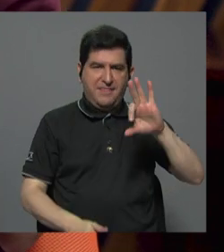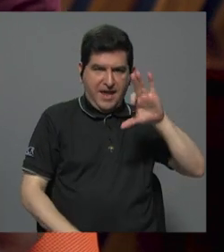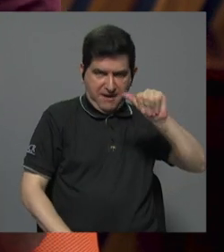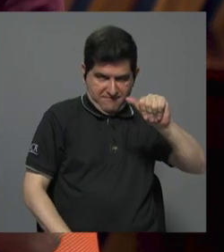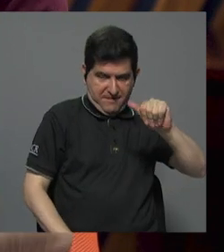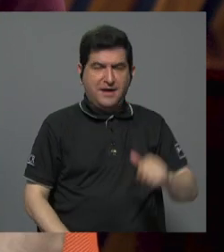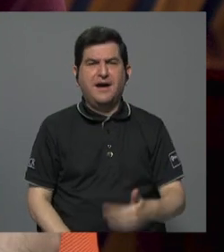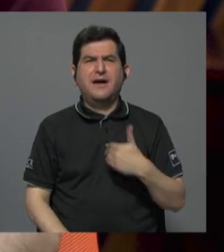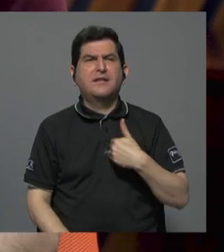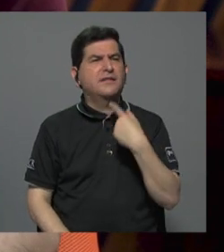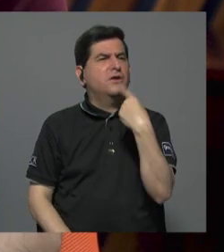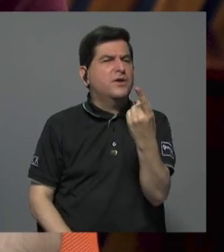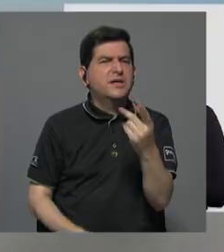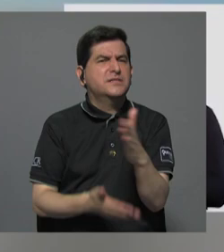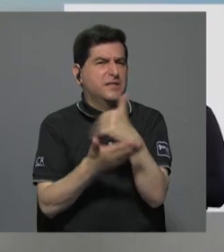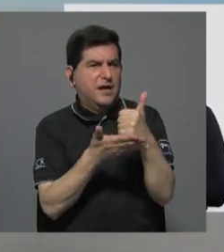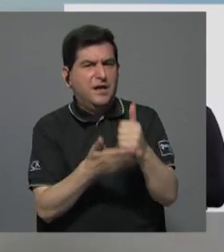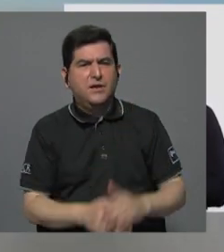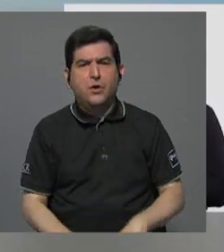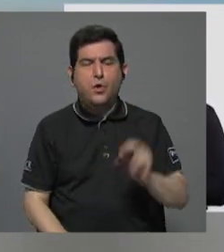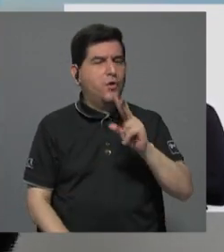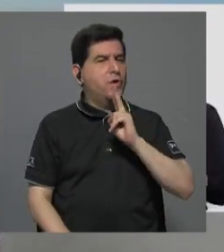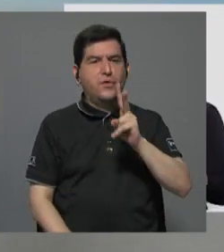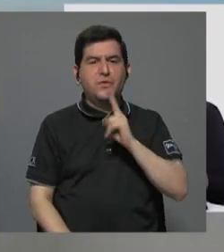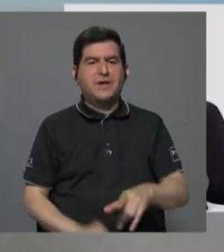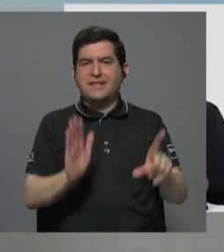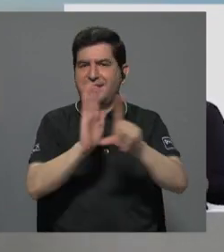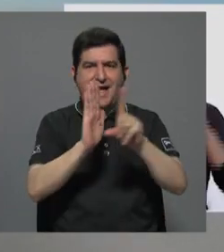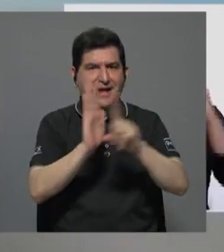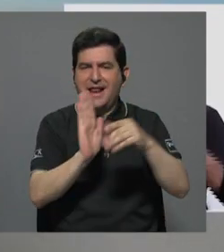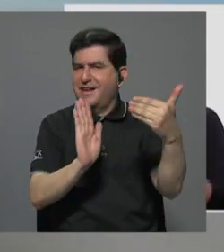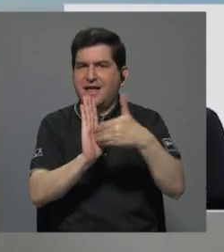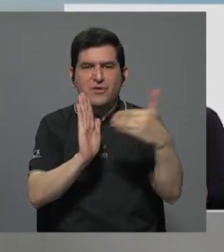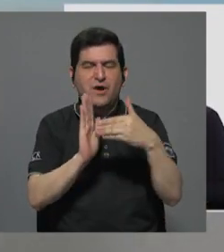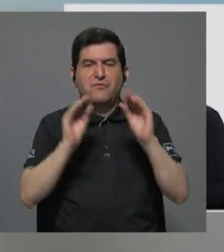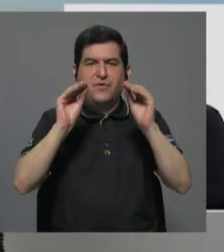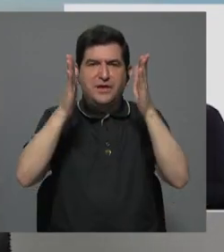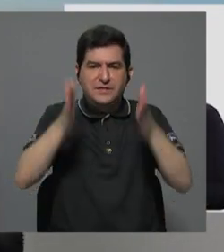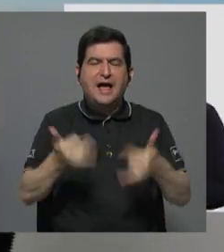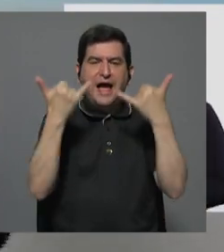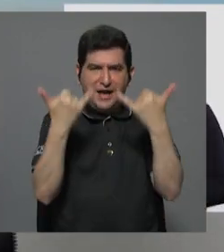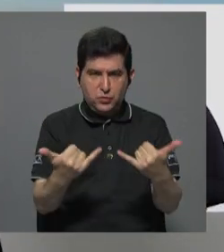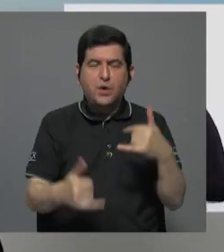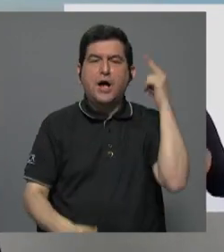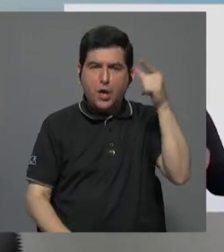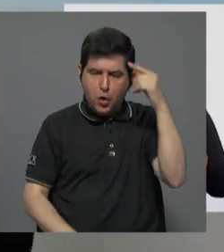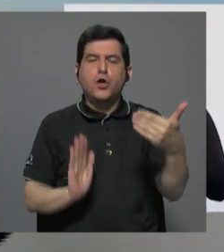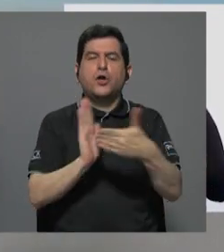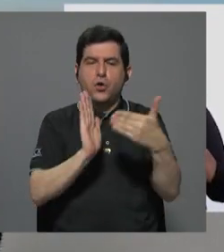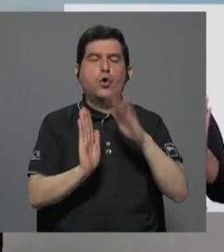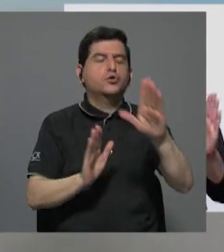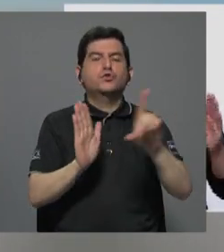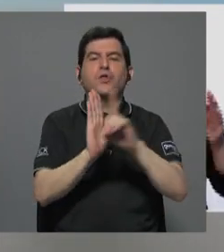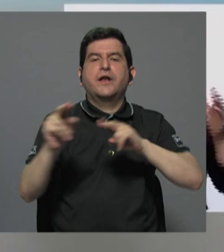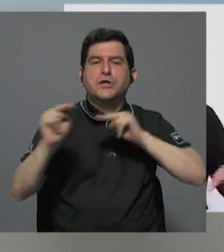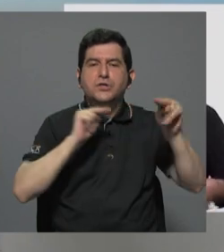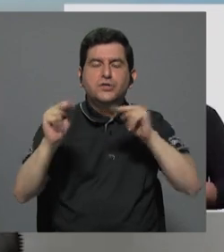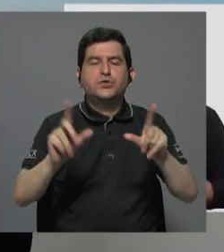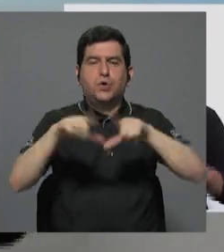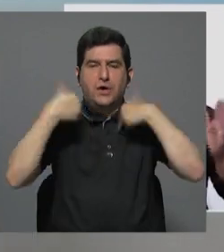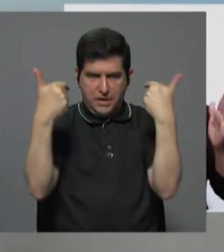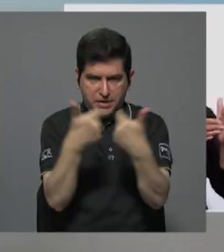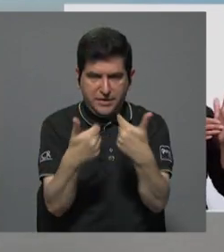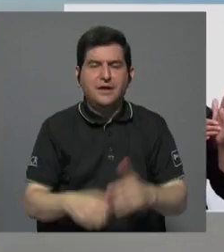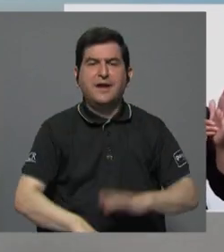tuvo algo que decir al respecto no es cierto que la ley no afecta a los educadores actuales por supuesto que afecta a su derecho a la negociación colectiva